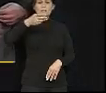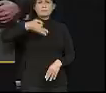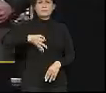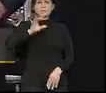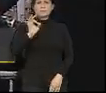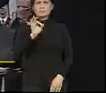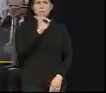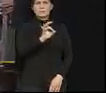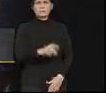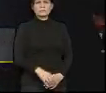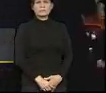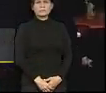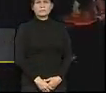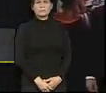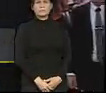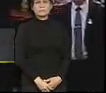1988.